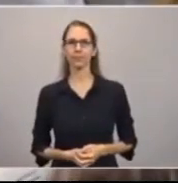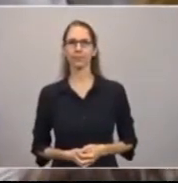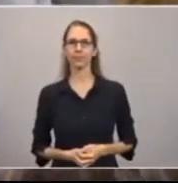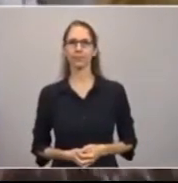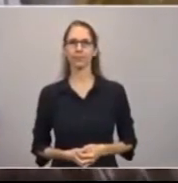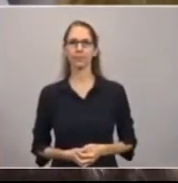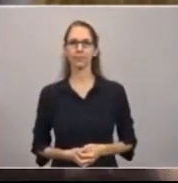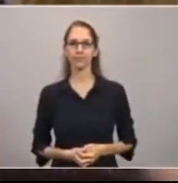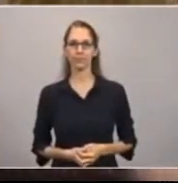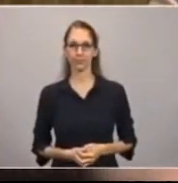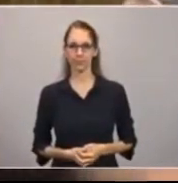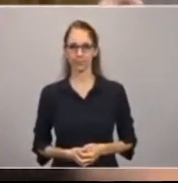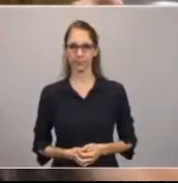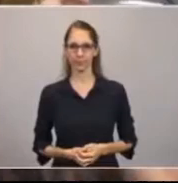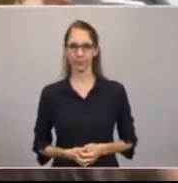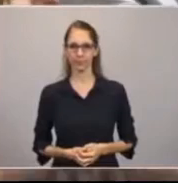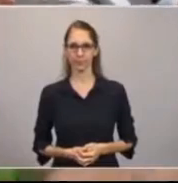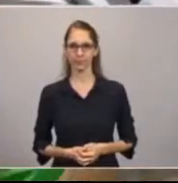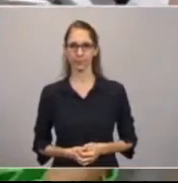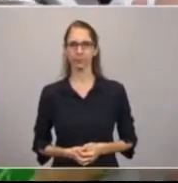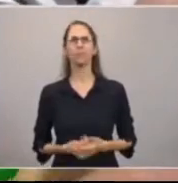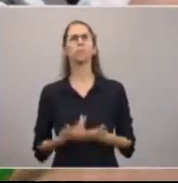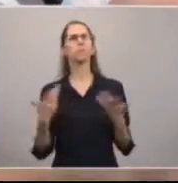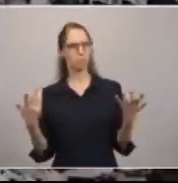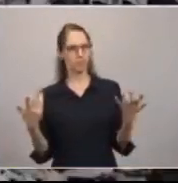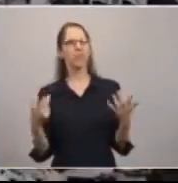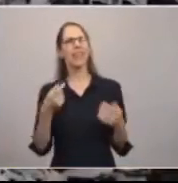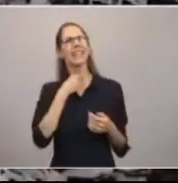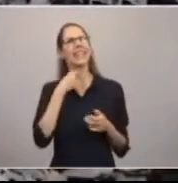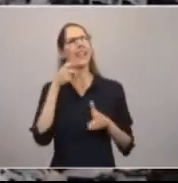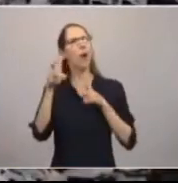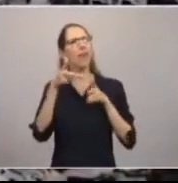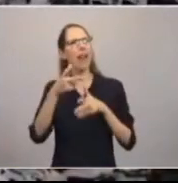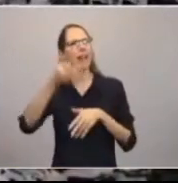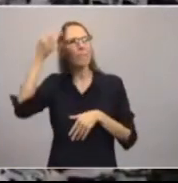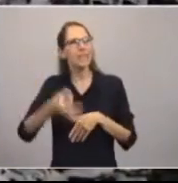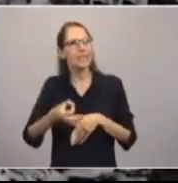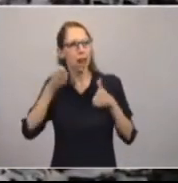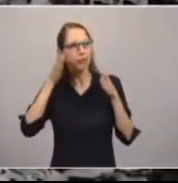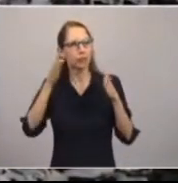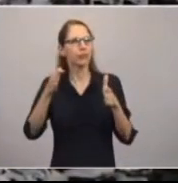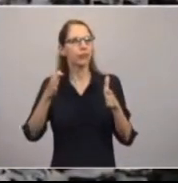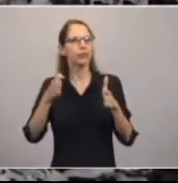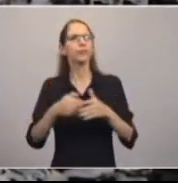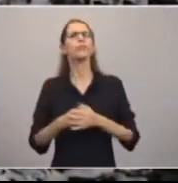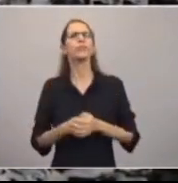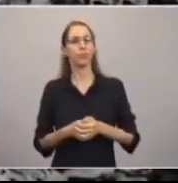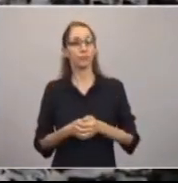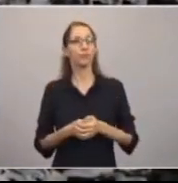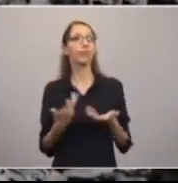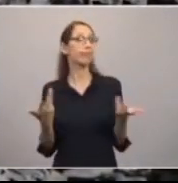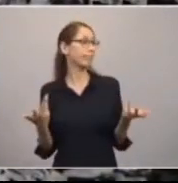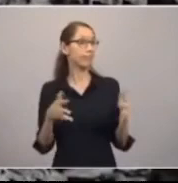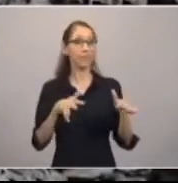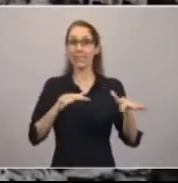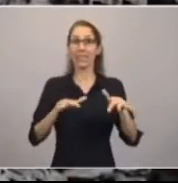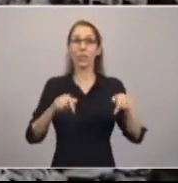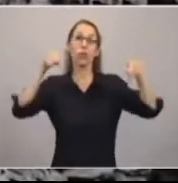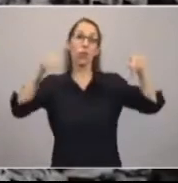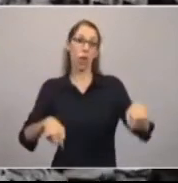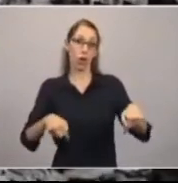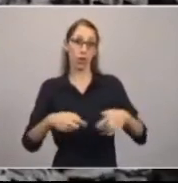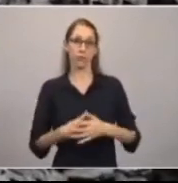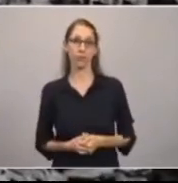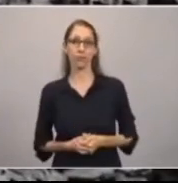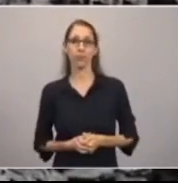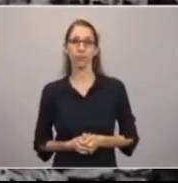Y quiero referirme específicamente a la situación que estamos viviendo hoy. Porque en campaña,